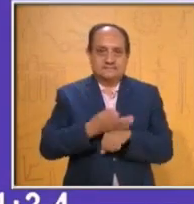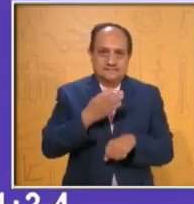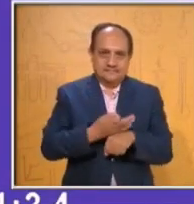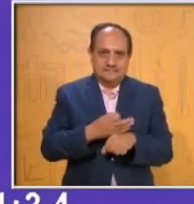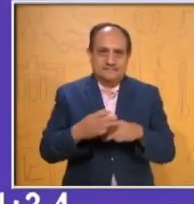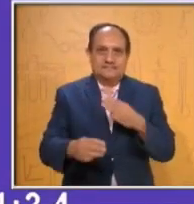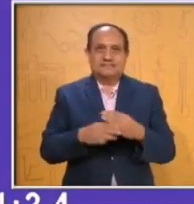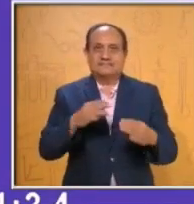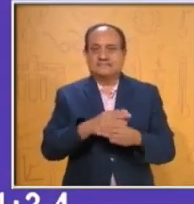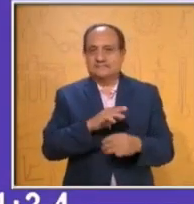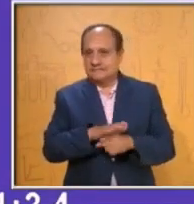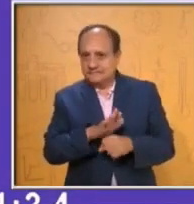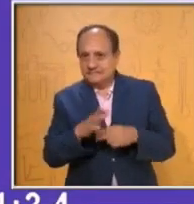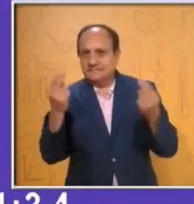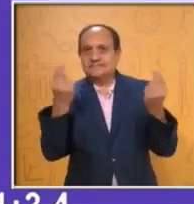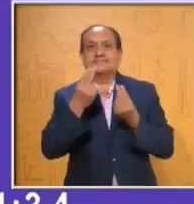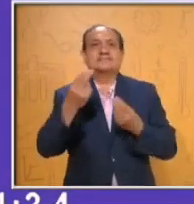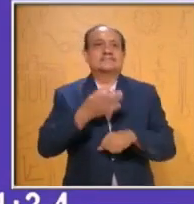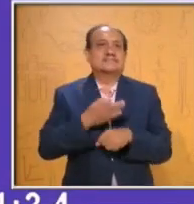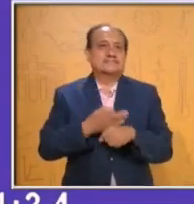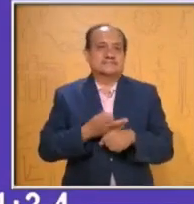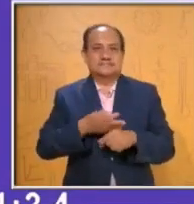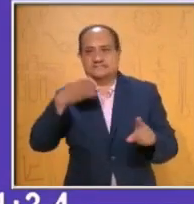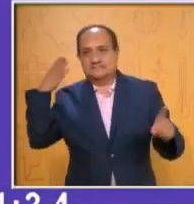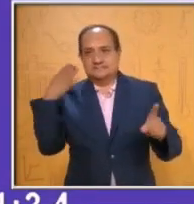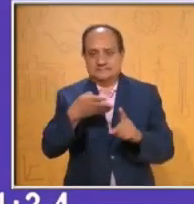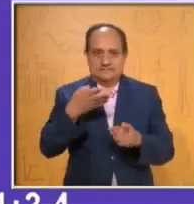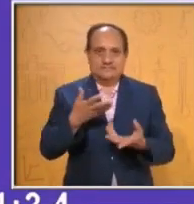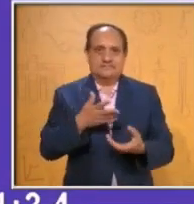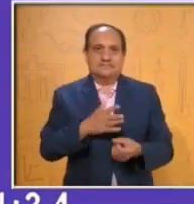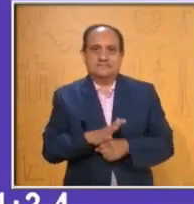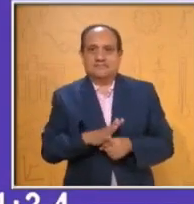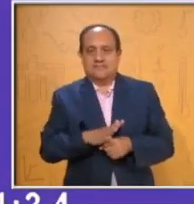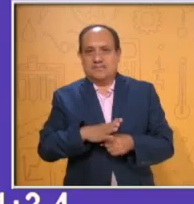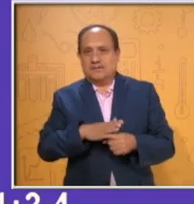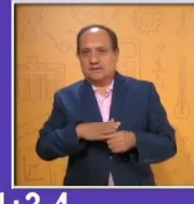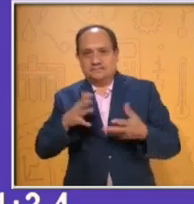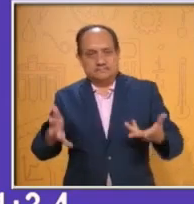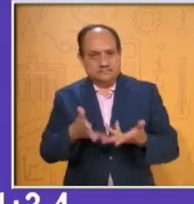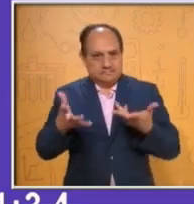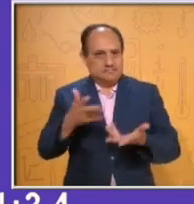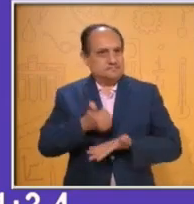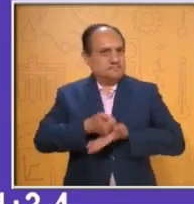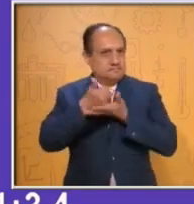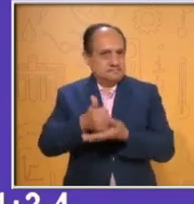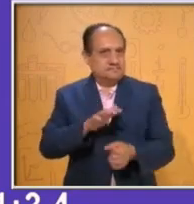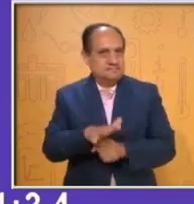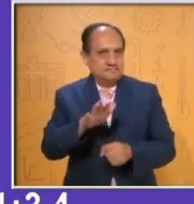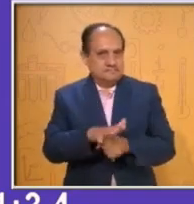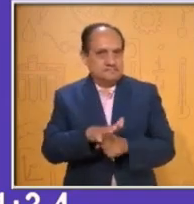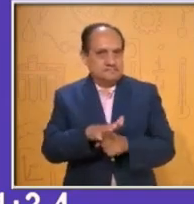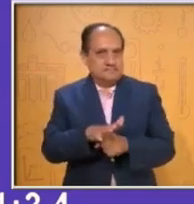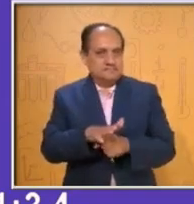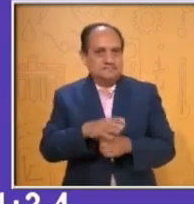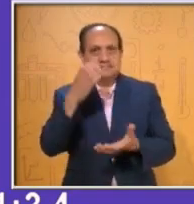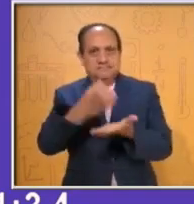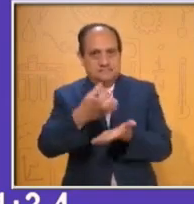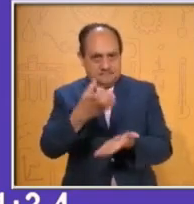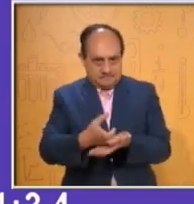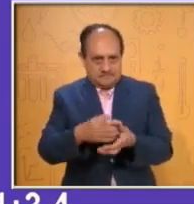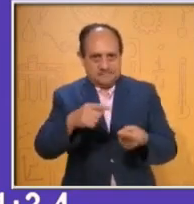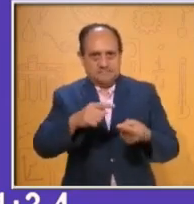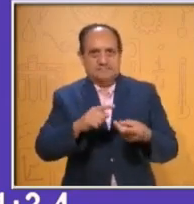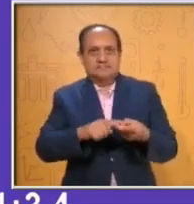Los materiales que vamos a trabajar, a facilitarnos ahorita mismo es libreta,